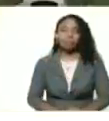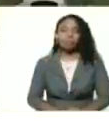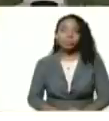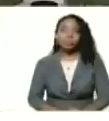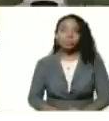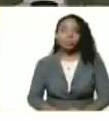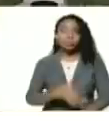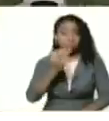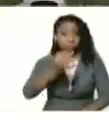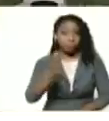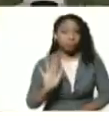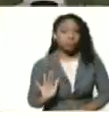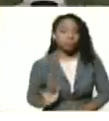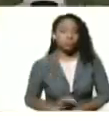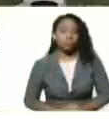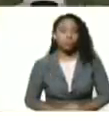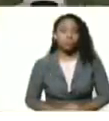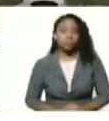¿Verdad?